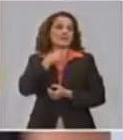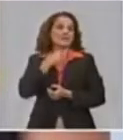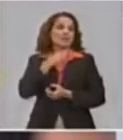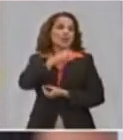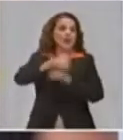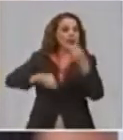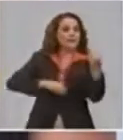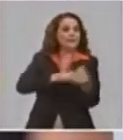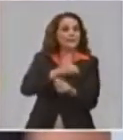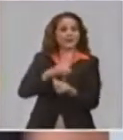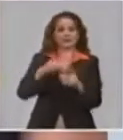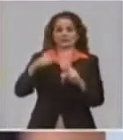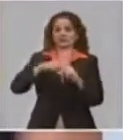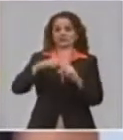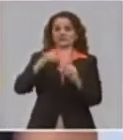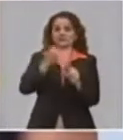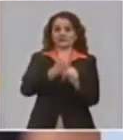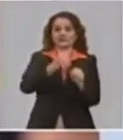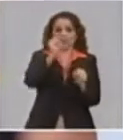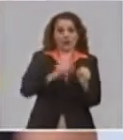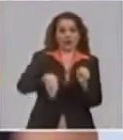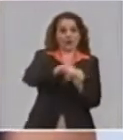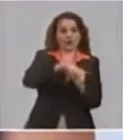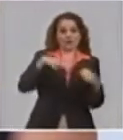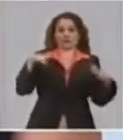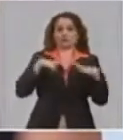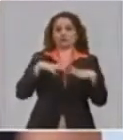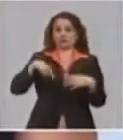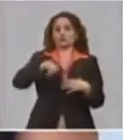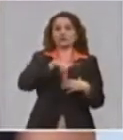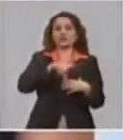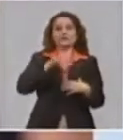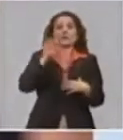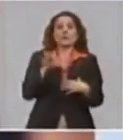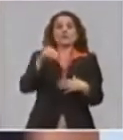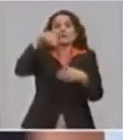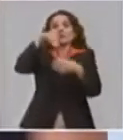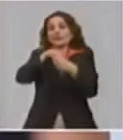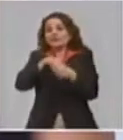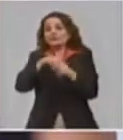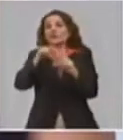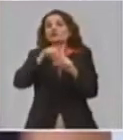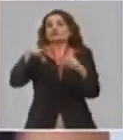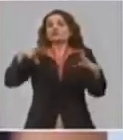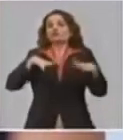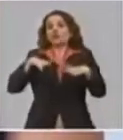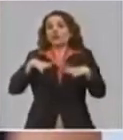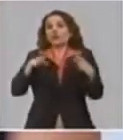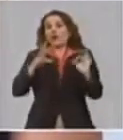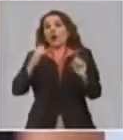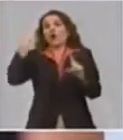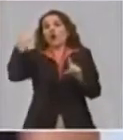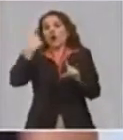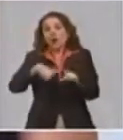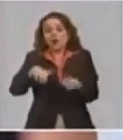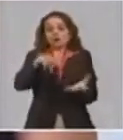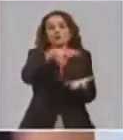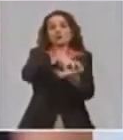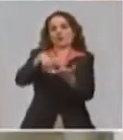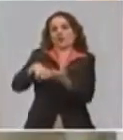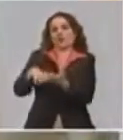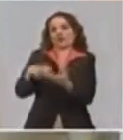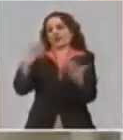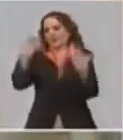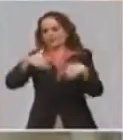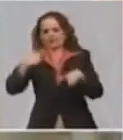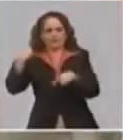del propio sector del turismo, en aquellas entidades que hoy aún están laborando, o en otras entidades de la economía,